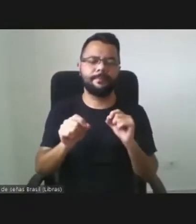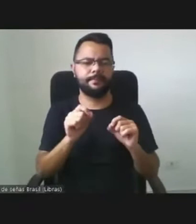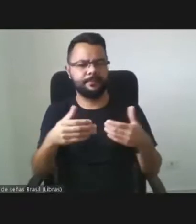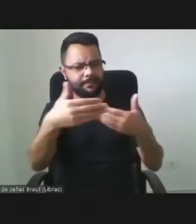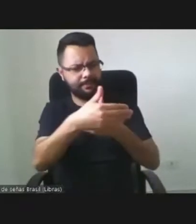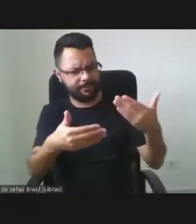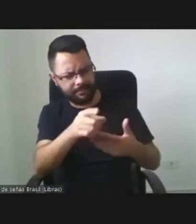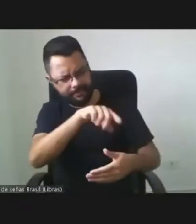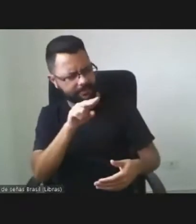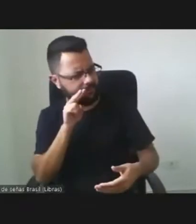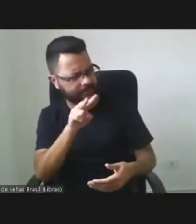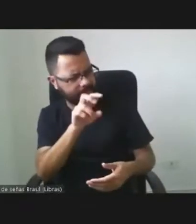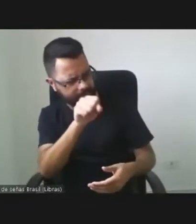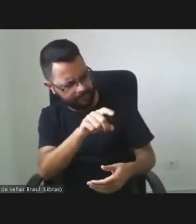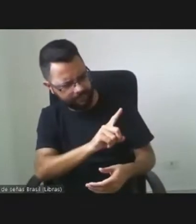se ve?